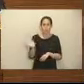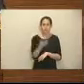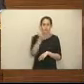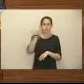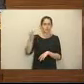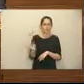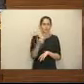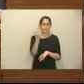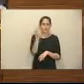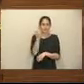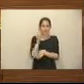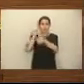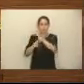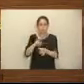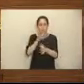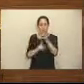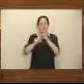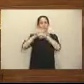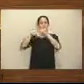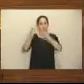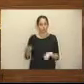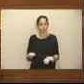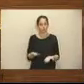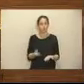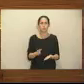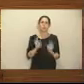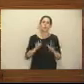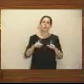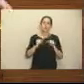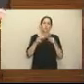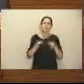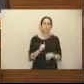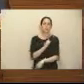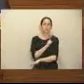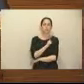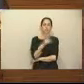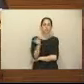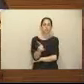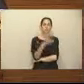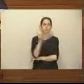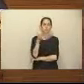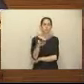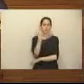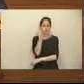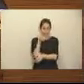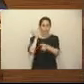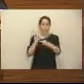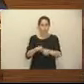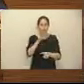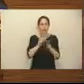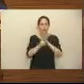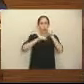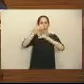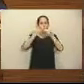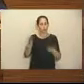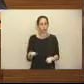anunciando la llegada de esos trenes, pero siempre en el andén. Un andén confortable para algunos, pero en el que cada vez